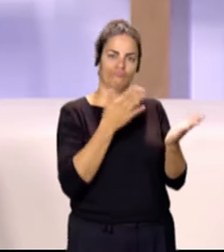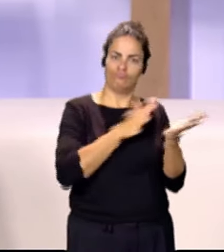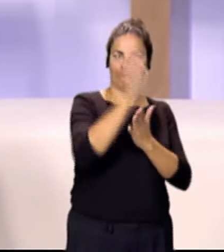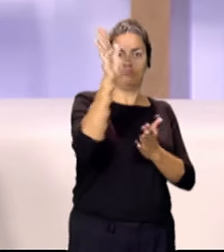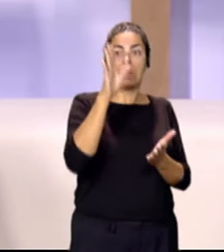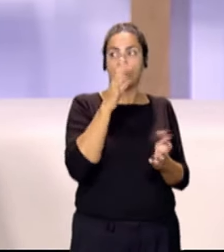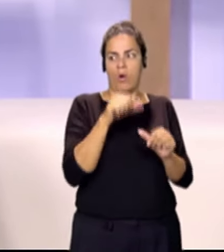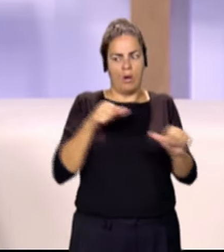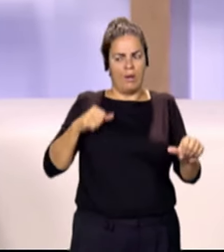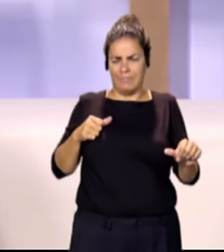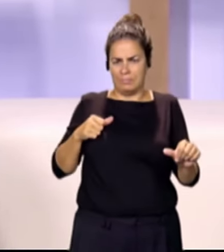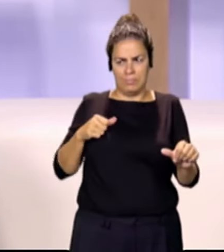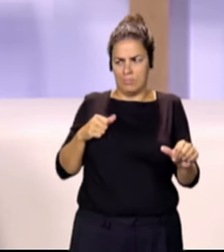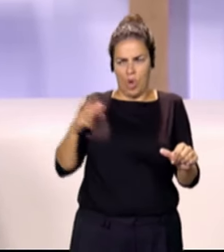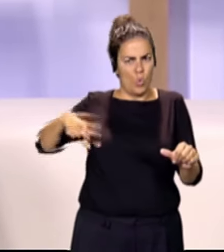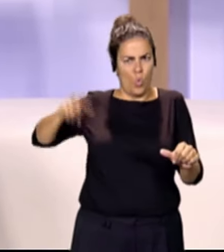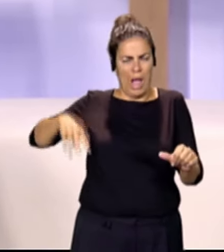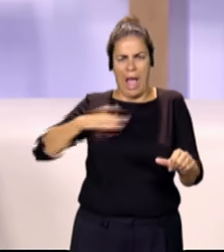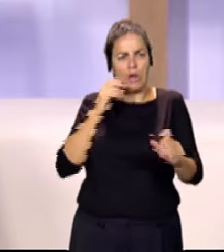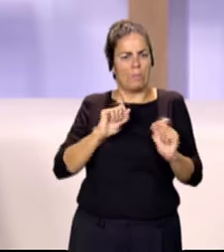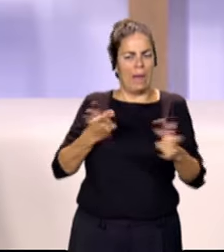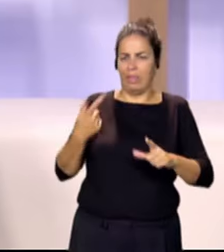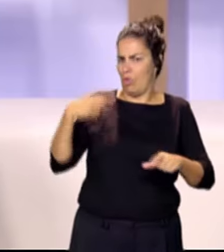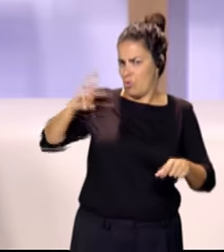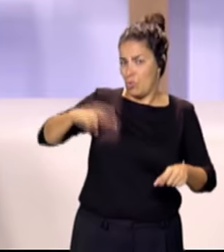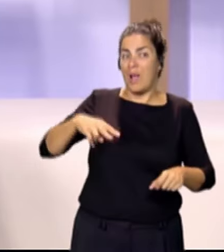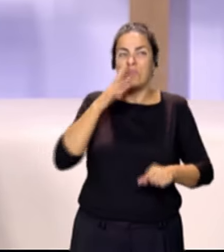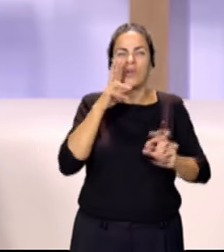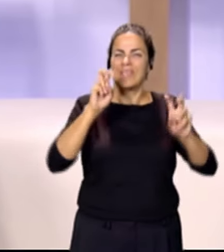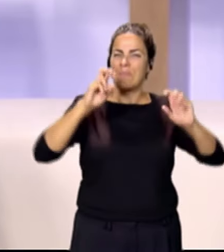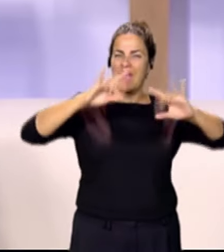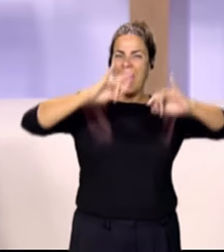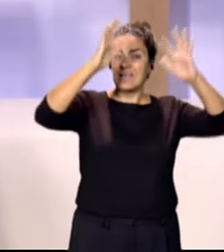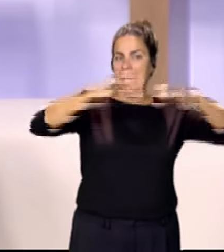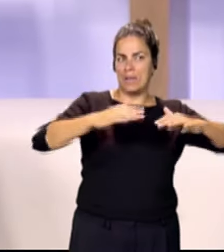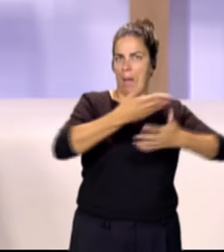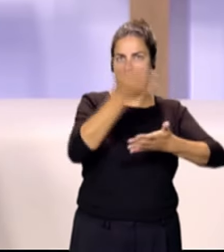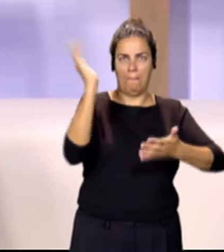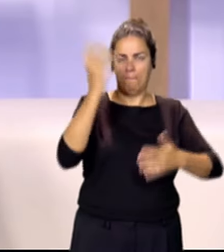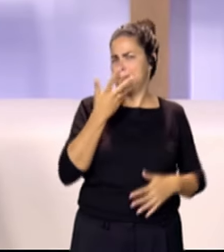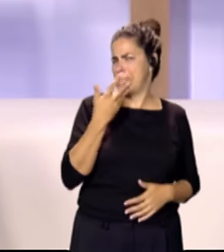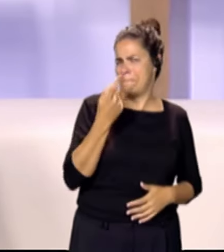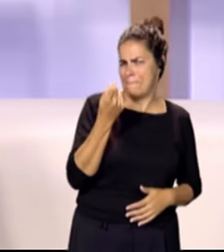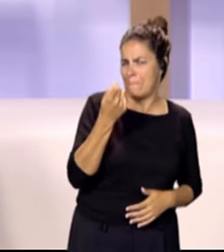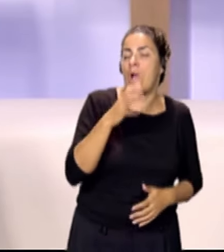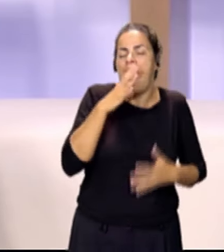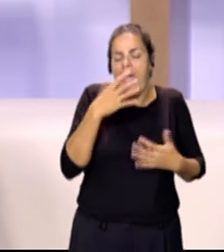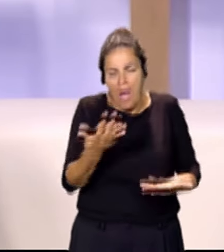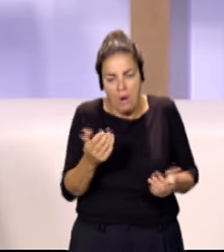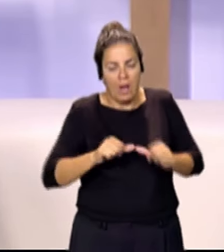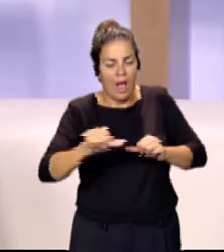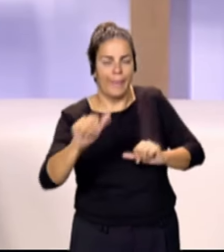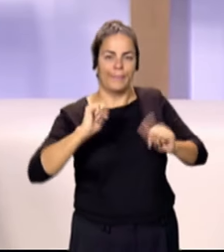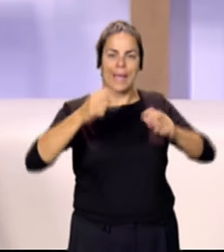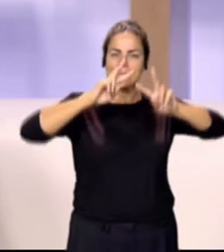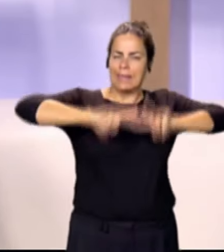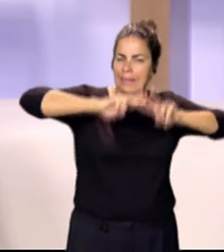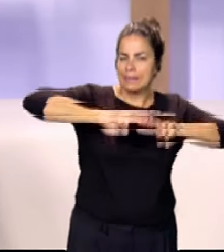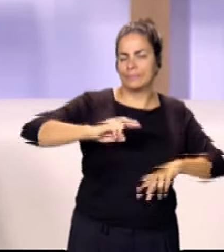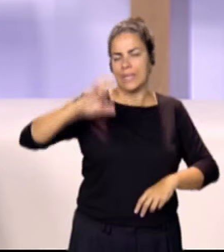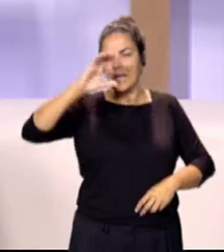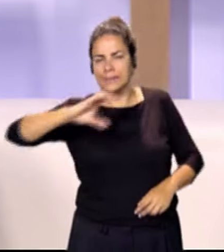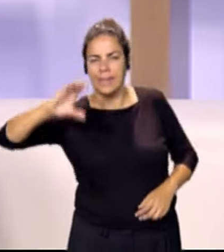igual no se ha publicado porque la calima es una gran todavía desconocida están empezando ahora a ver estudios al respecto científico no para ver cómo se comporta